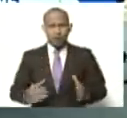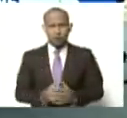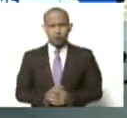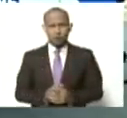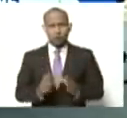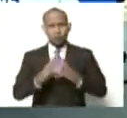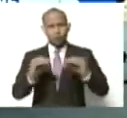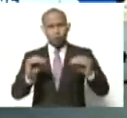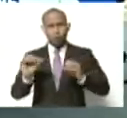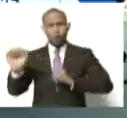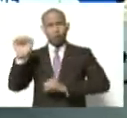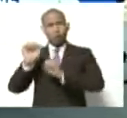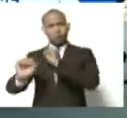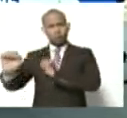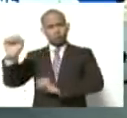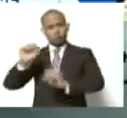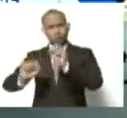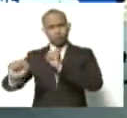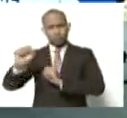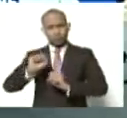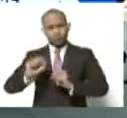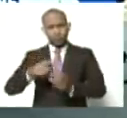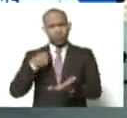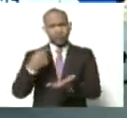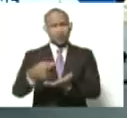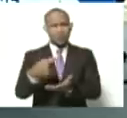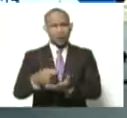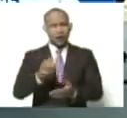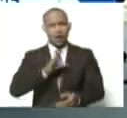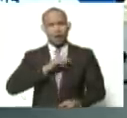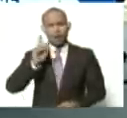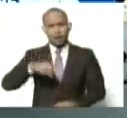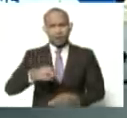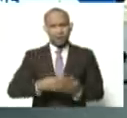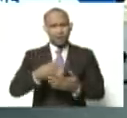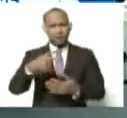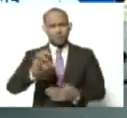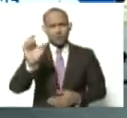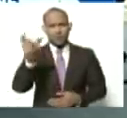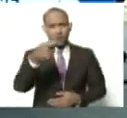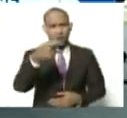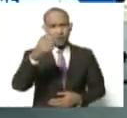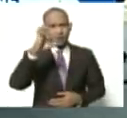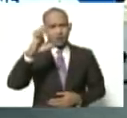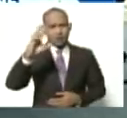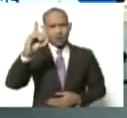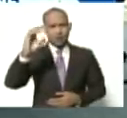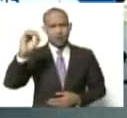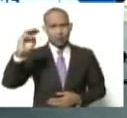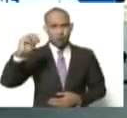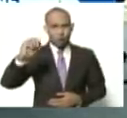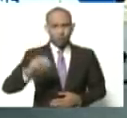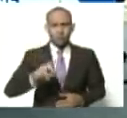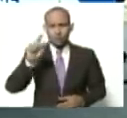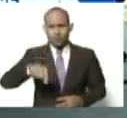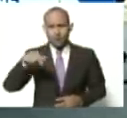la protección, en el financiamiento de la llamada Operación Gedeón, que aquí en estos mares también, aquí en La